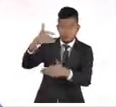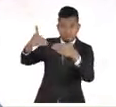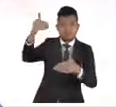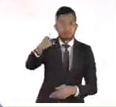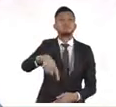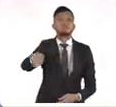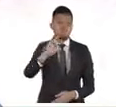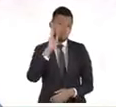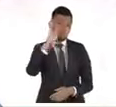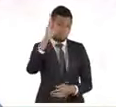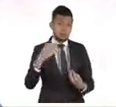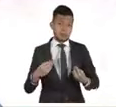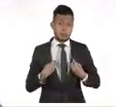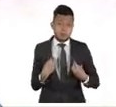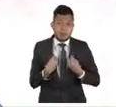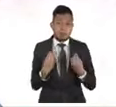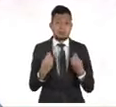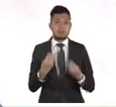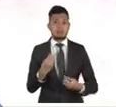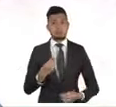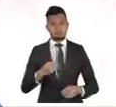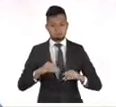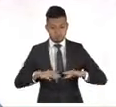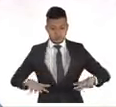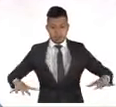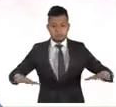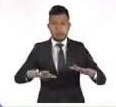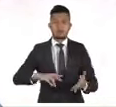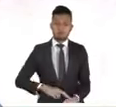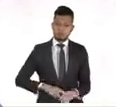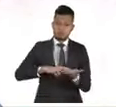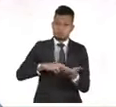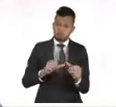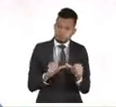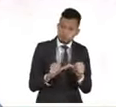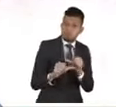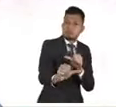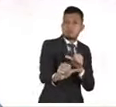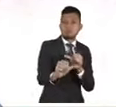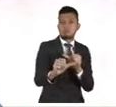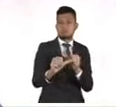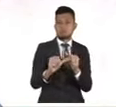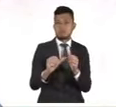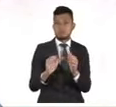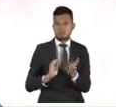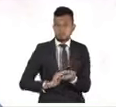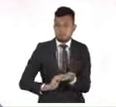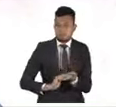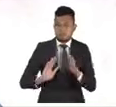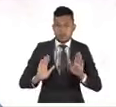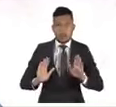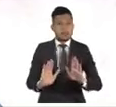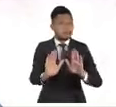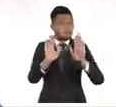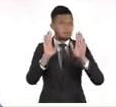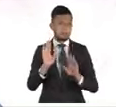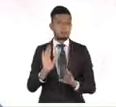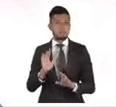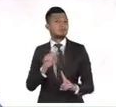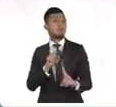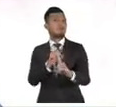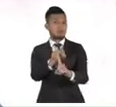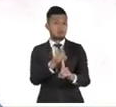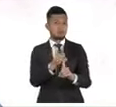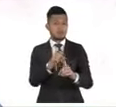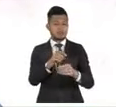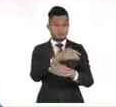mucho más, diría, resilientes y sostenibles, como el objetivo 11